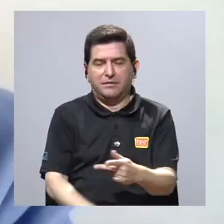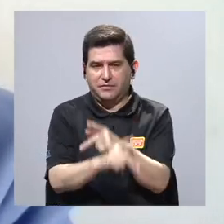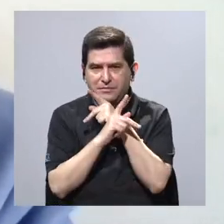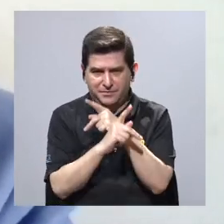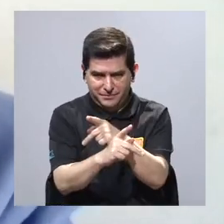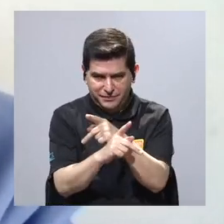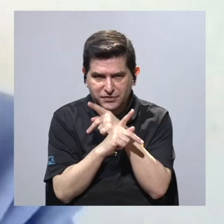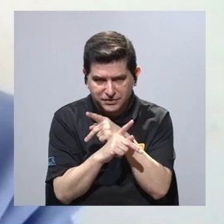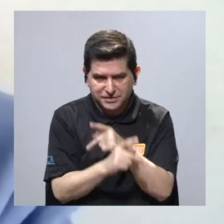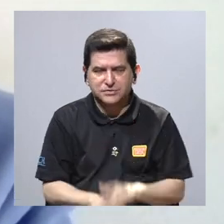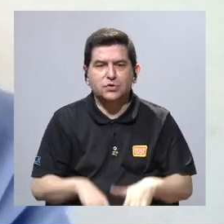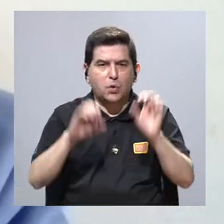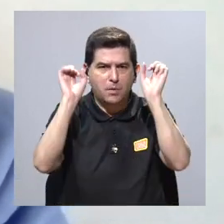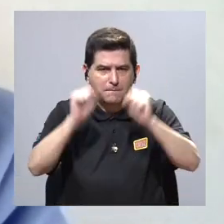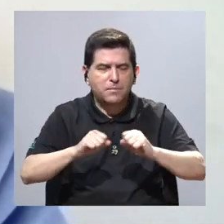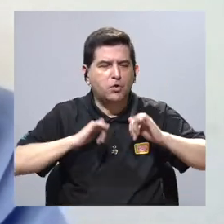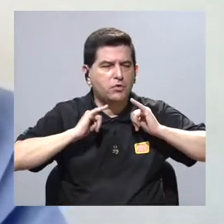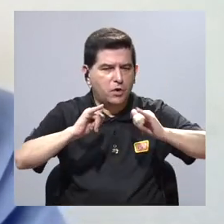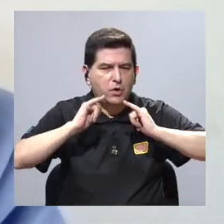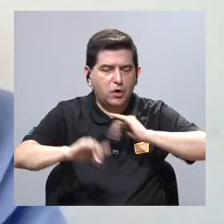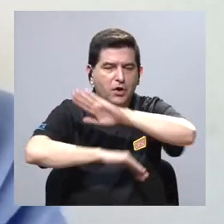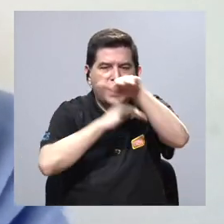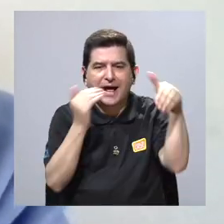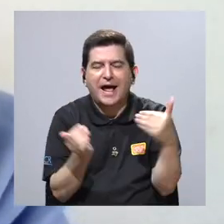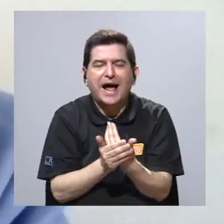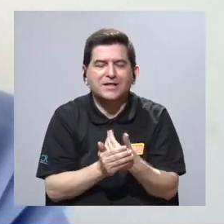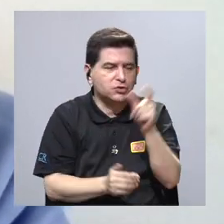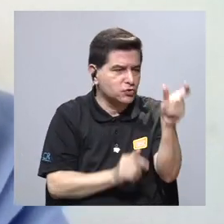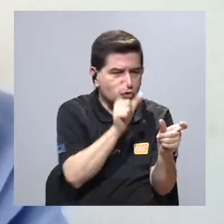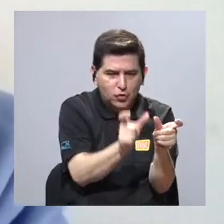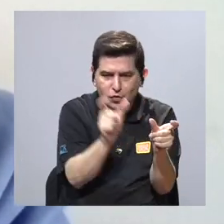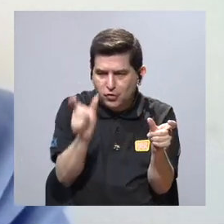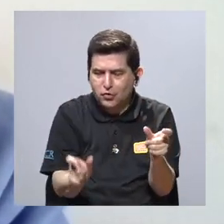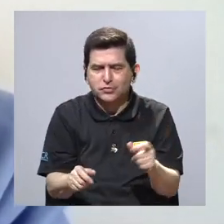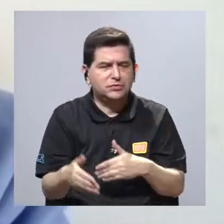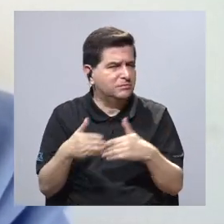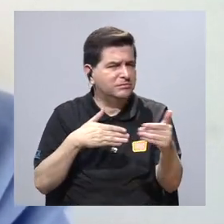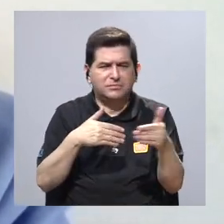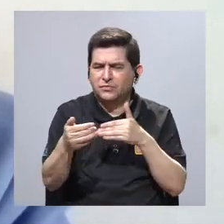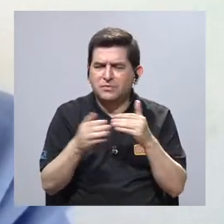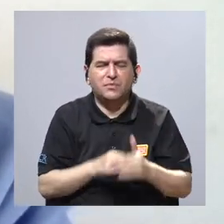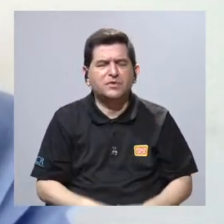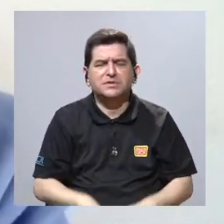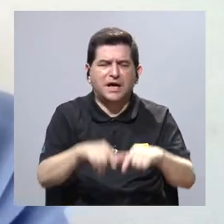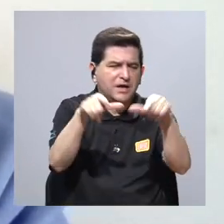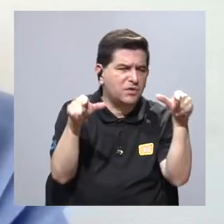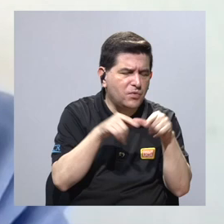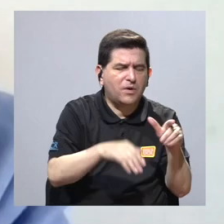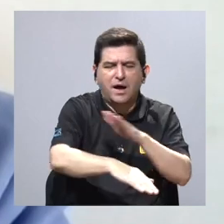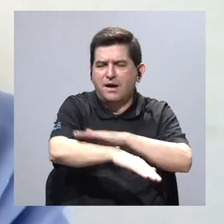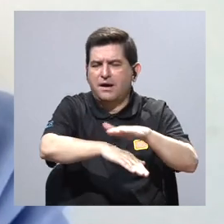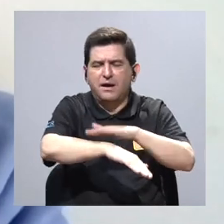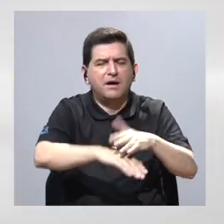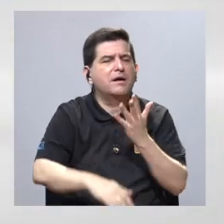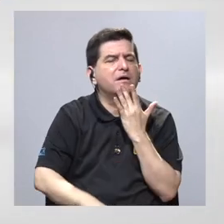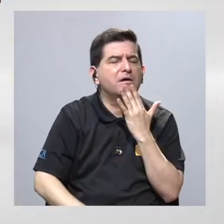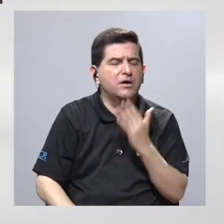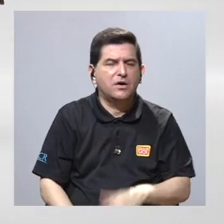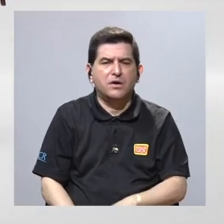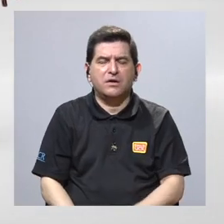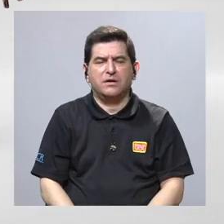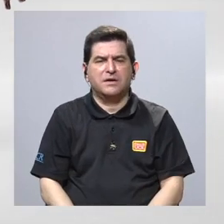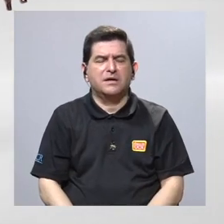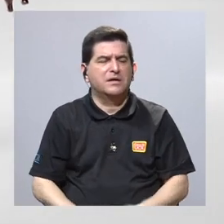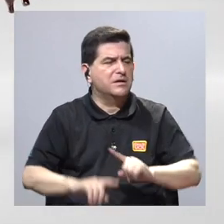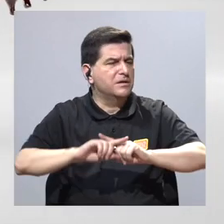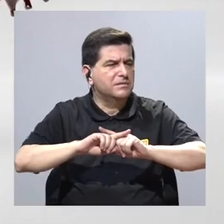protección se ejerza simultáneamente a todos los individuos, sin distingo de origen étnico, sin distingo de origen racial,